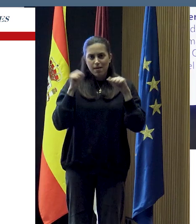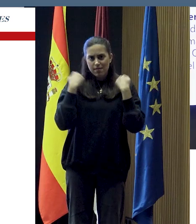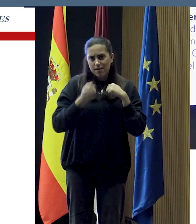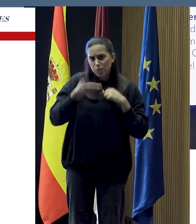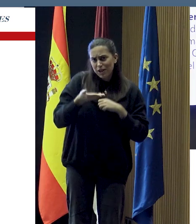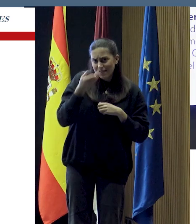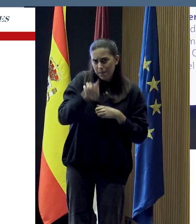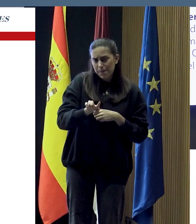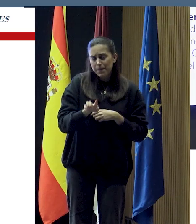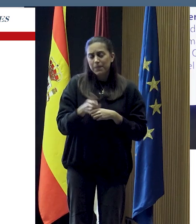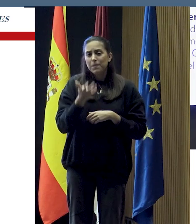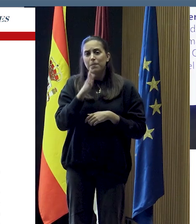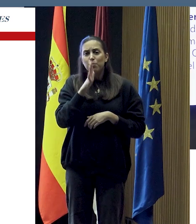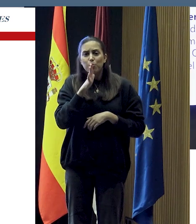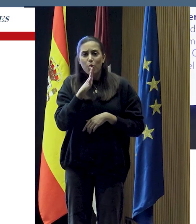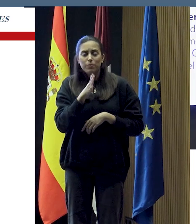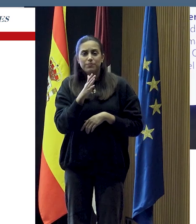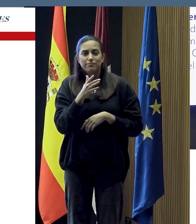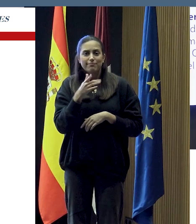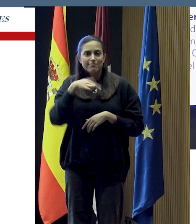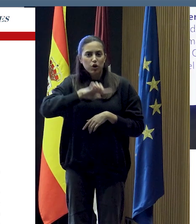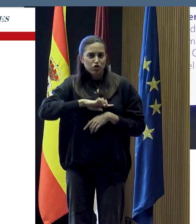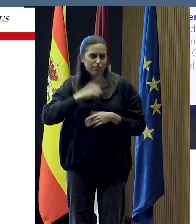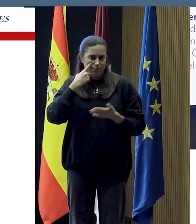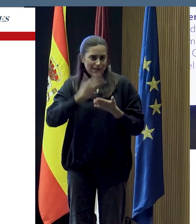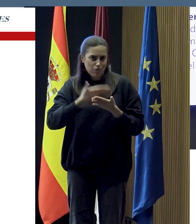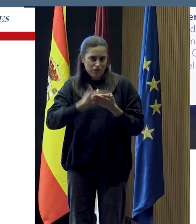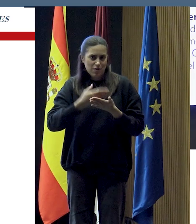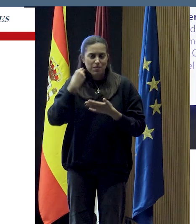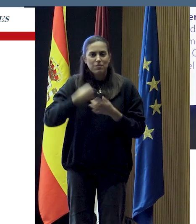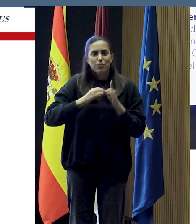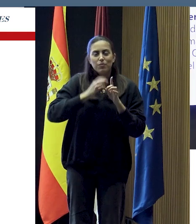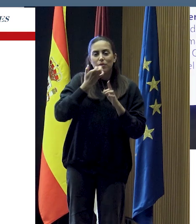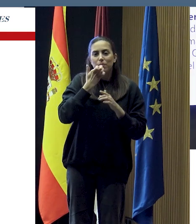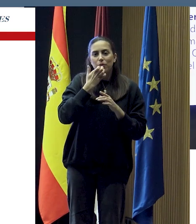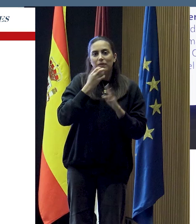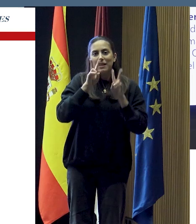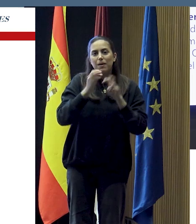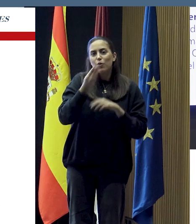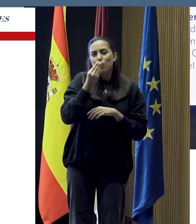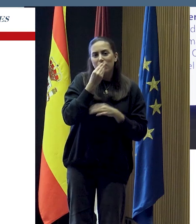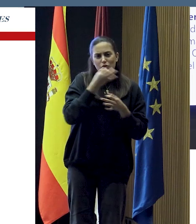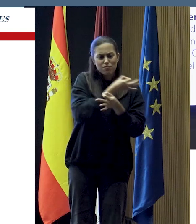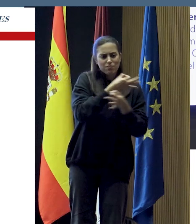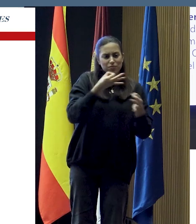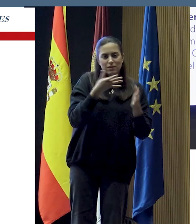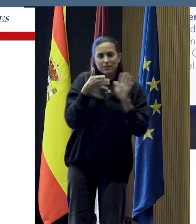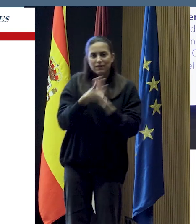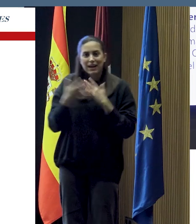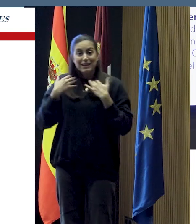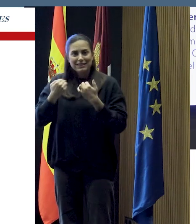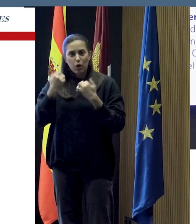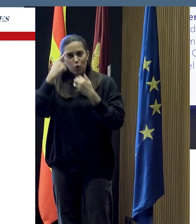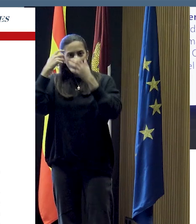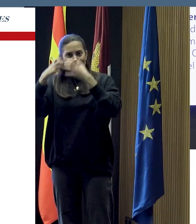importante, ¿vale? Porque activa, y esto ya se ha demostrado, igual que el nivel nutricional adecuado, ayuda a la salud